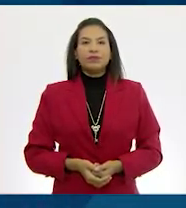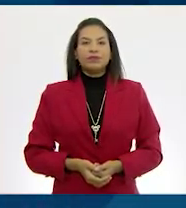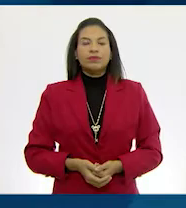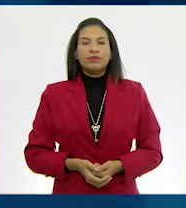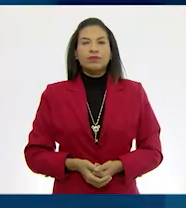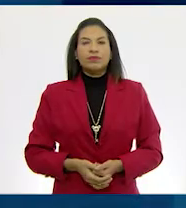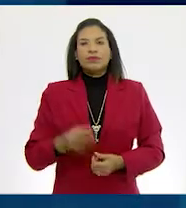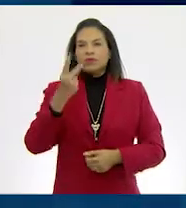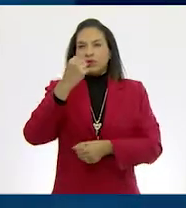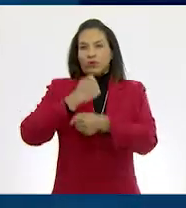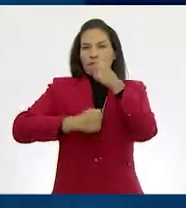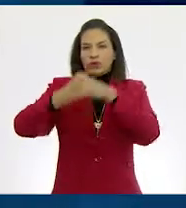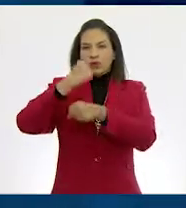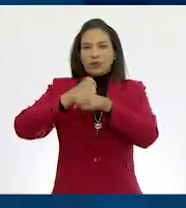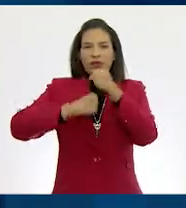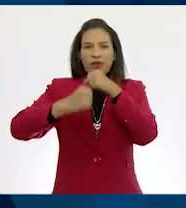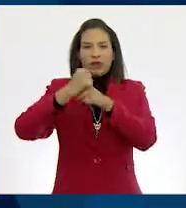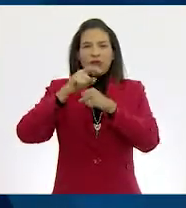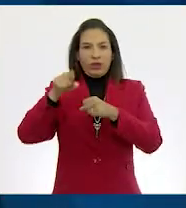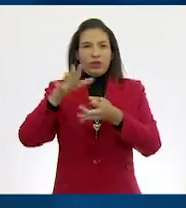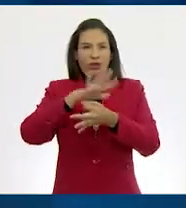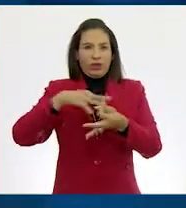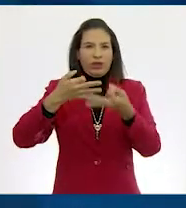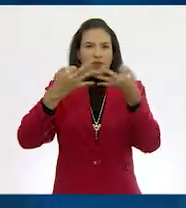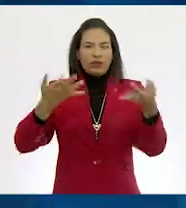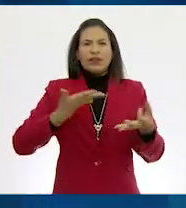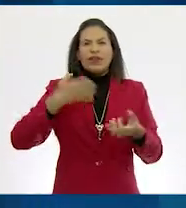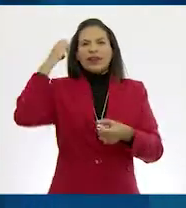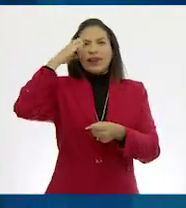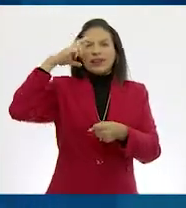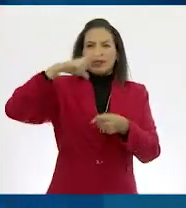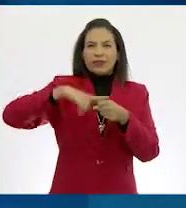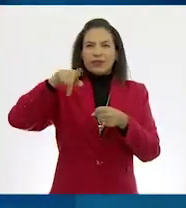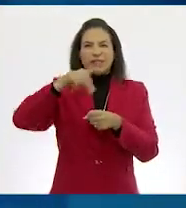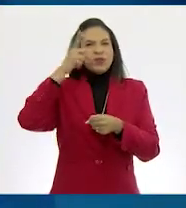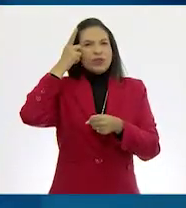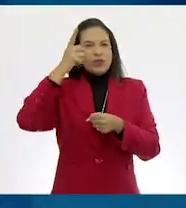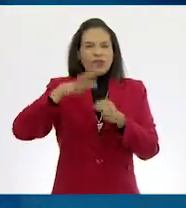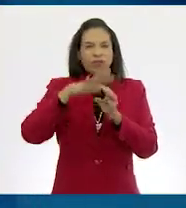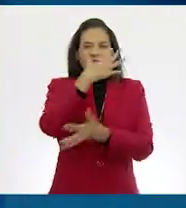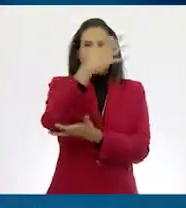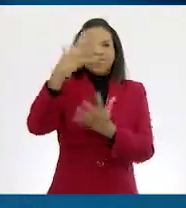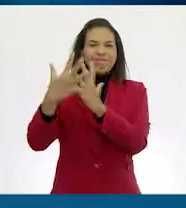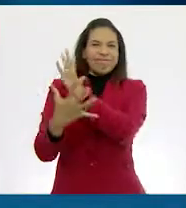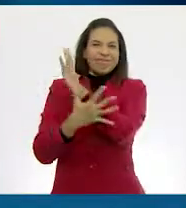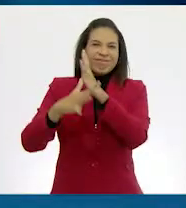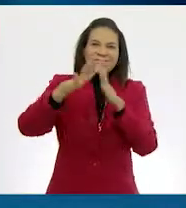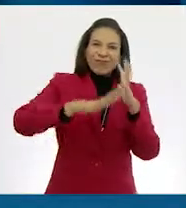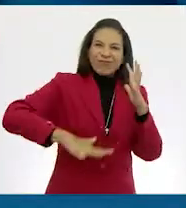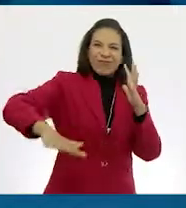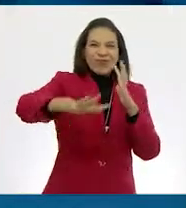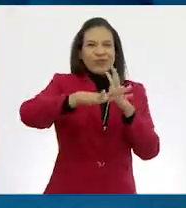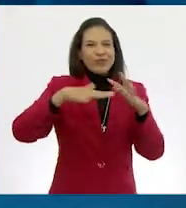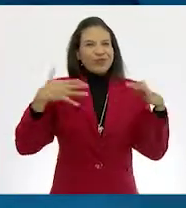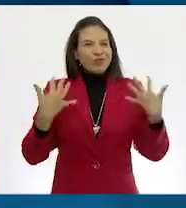hace muchos años este territorio tenía un emperador dueño de la selva y del paisaje